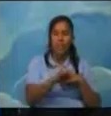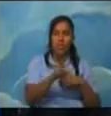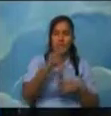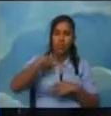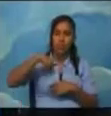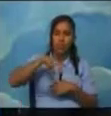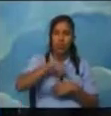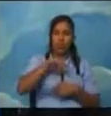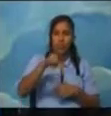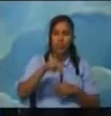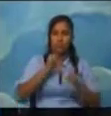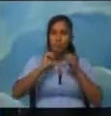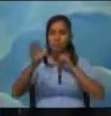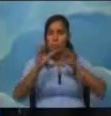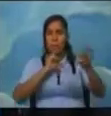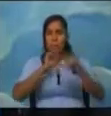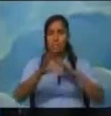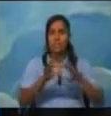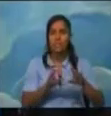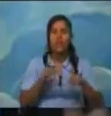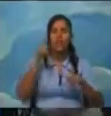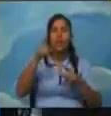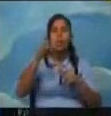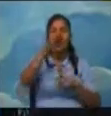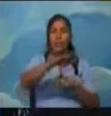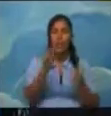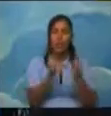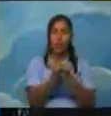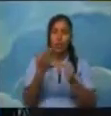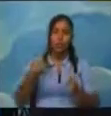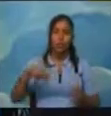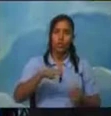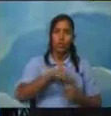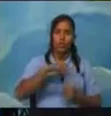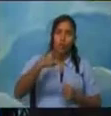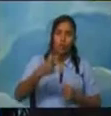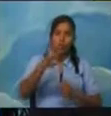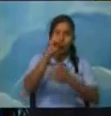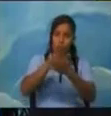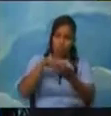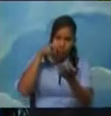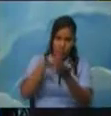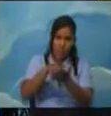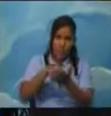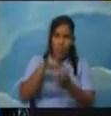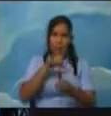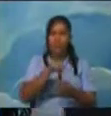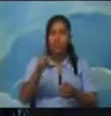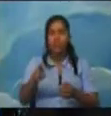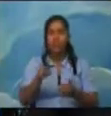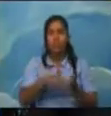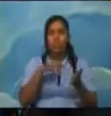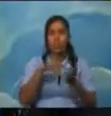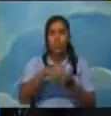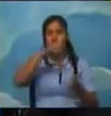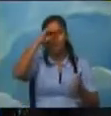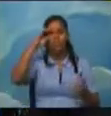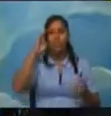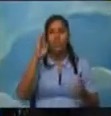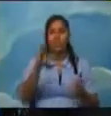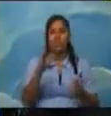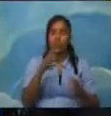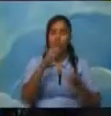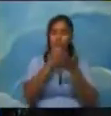aquí esparcido, Él va a estar con nosotros cuando nosotros nos humillamos. Ellos se humillaron y Dios les